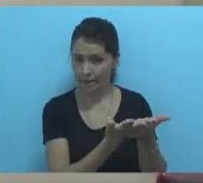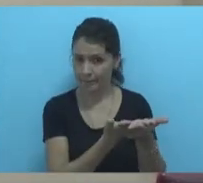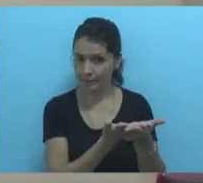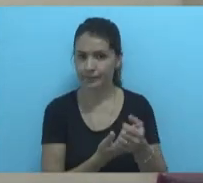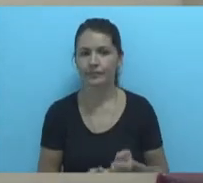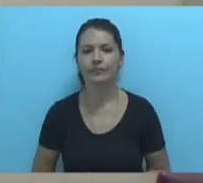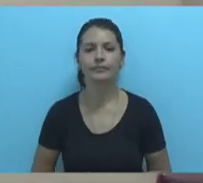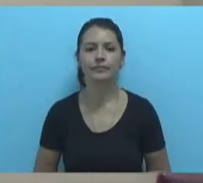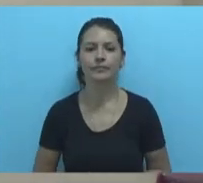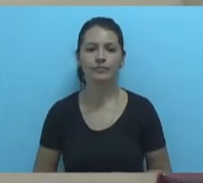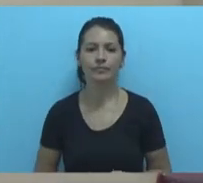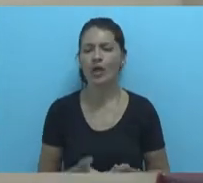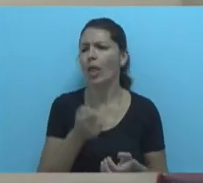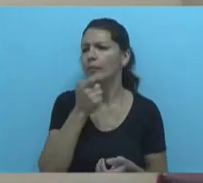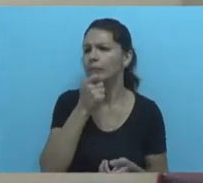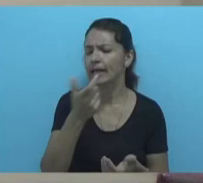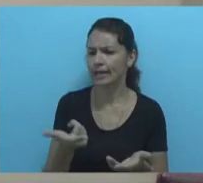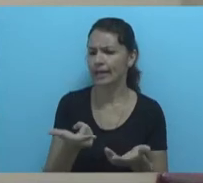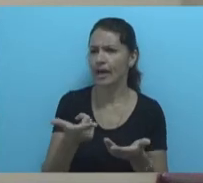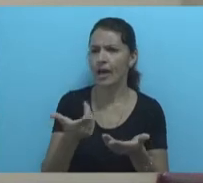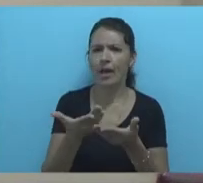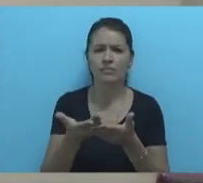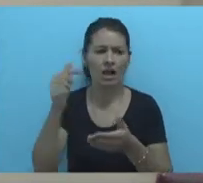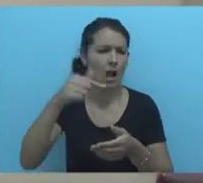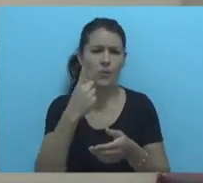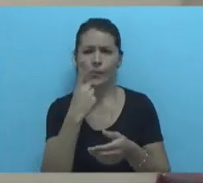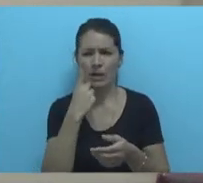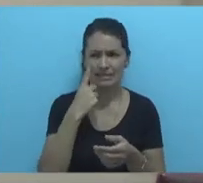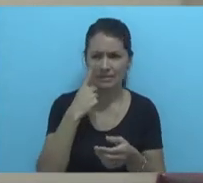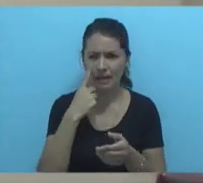se establecían con conteos y porcentajes